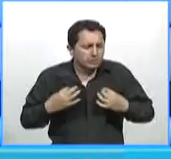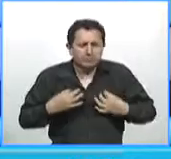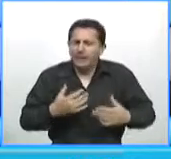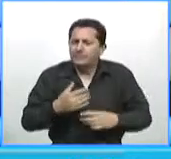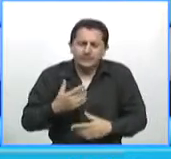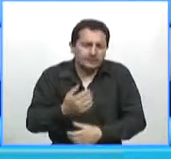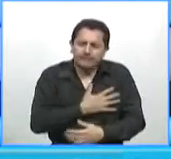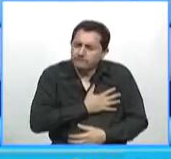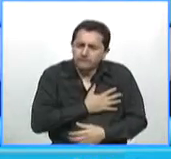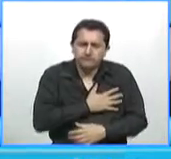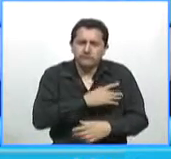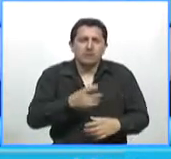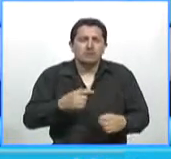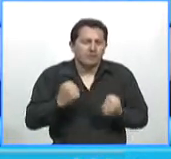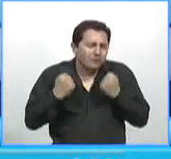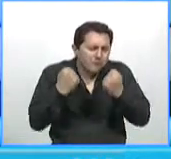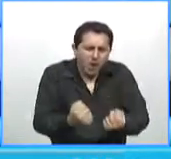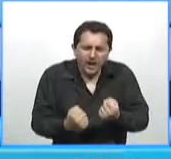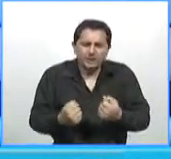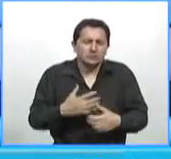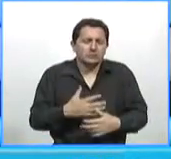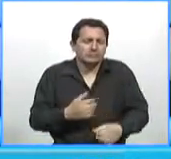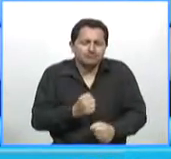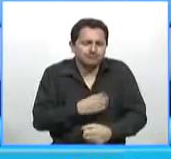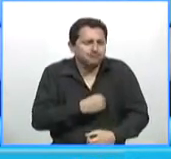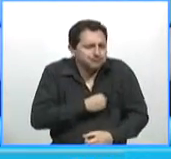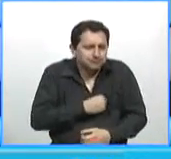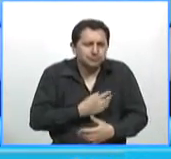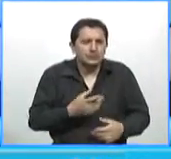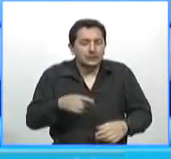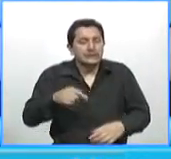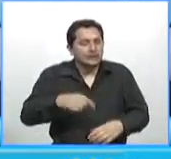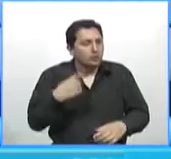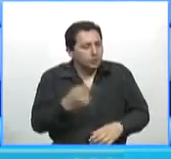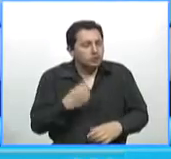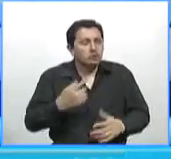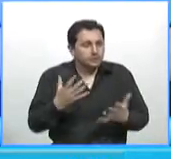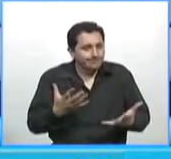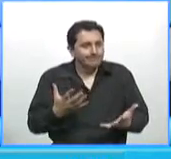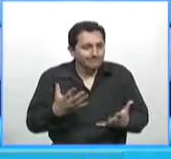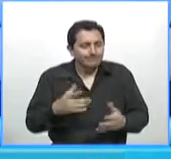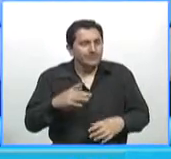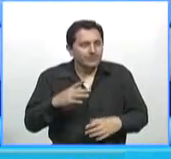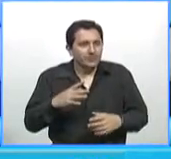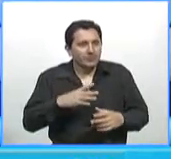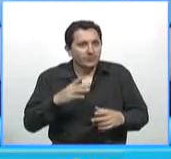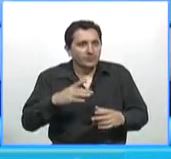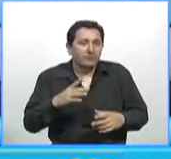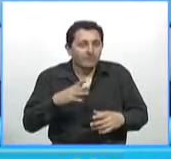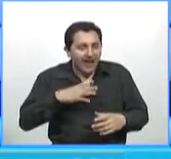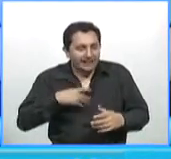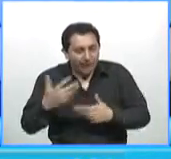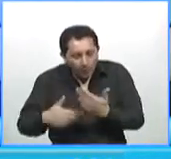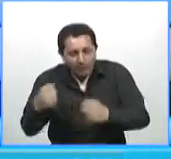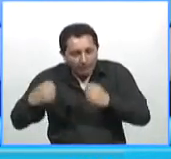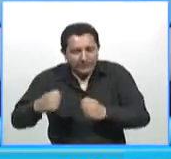pasión. Y tal vez lo que nos faltaba hoy de juego todavía... y afianzarnos en eso, lo teníamos en lo otro. Me hiciste acordar